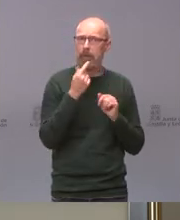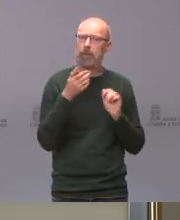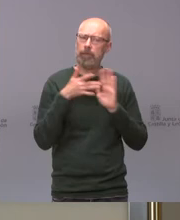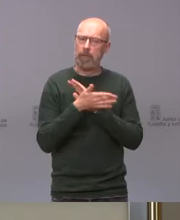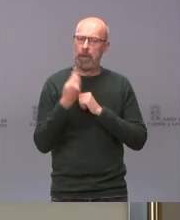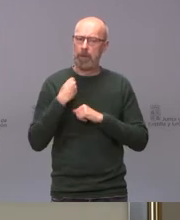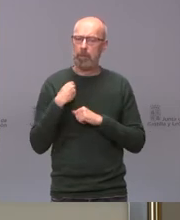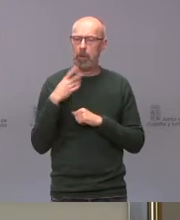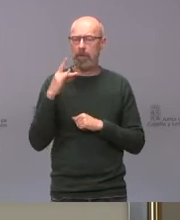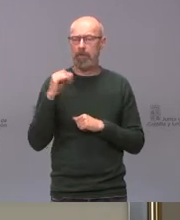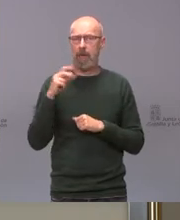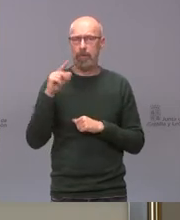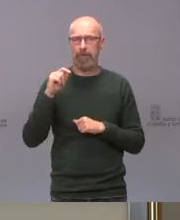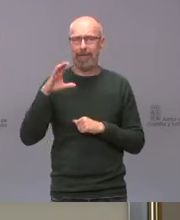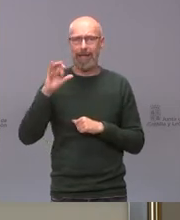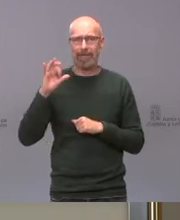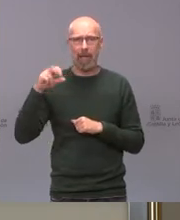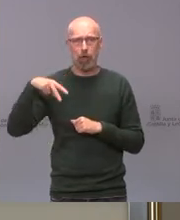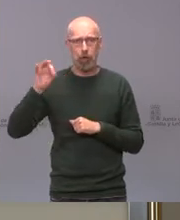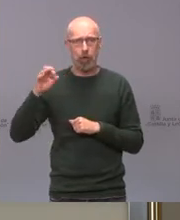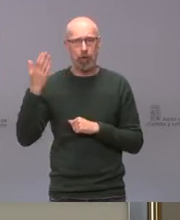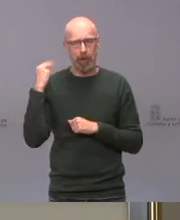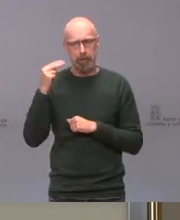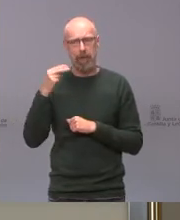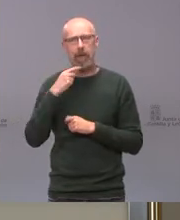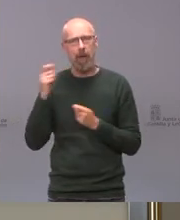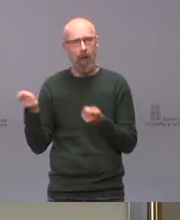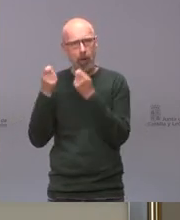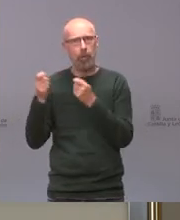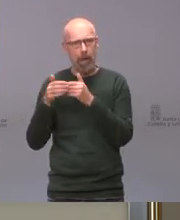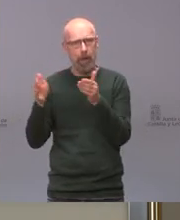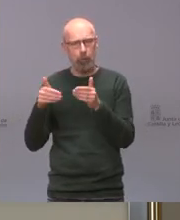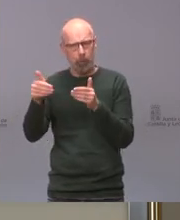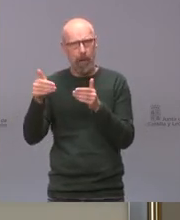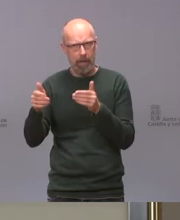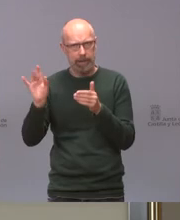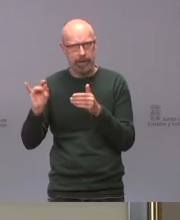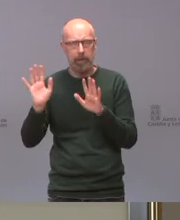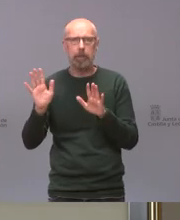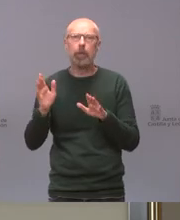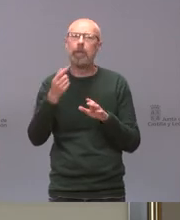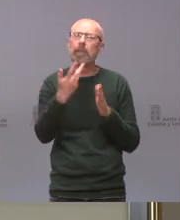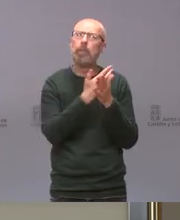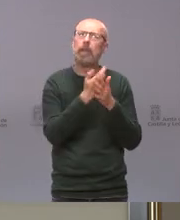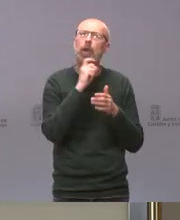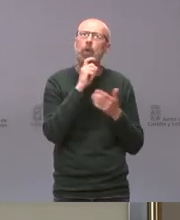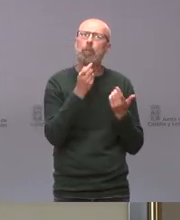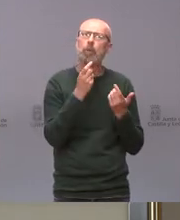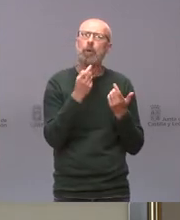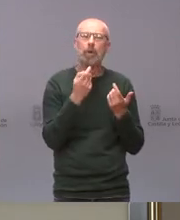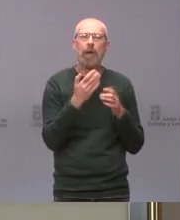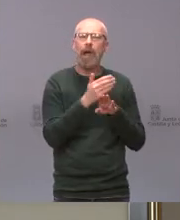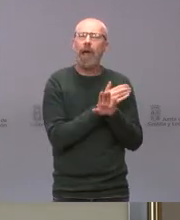pasado viernes, que ya anunció esta apertura, y quería saber si nos puede avanzar un poco cómo va a ser, si va a haber un cribado previo